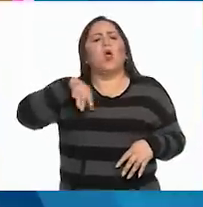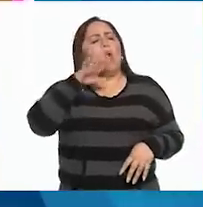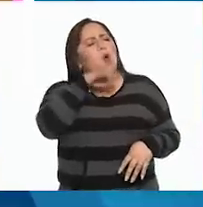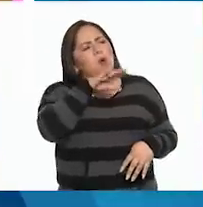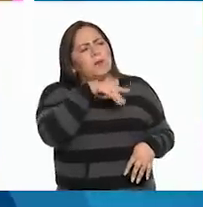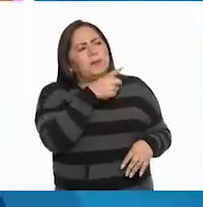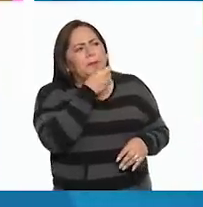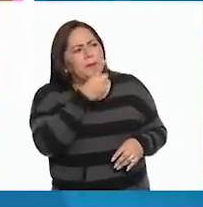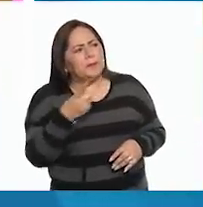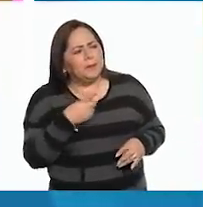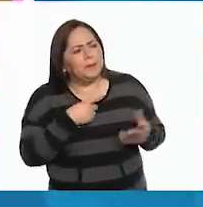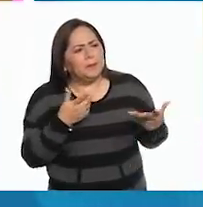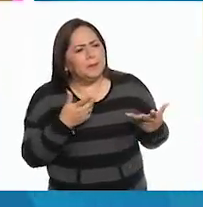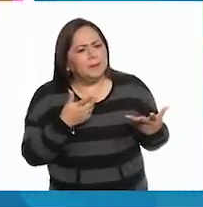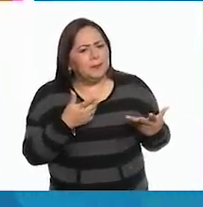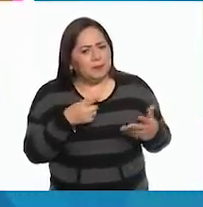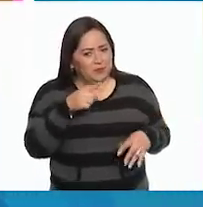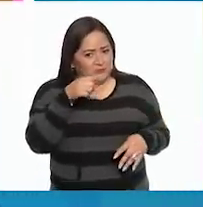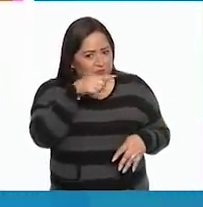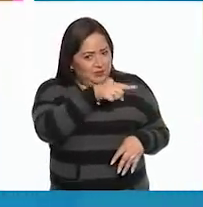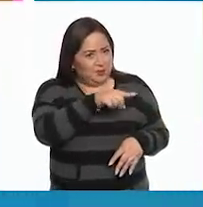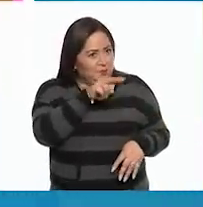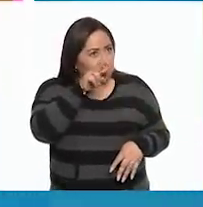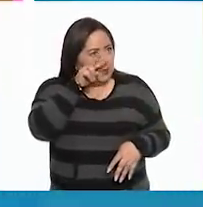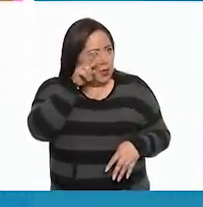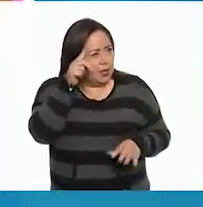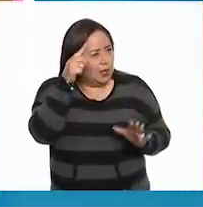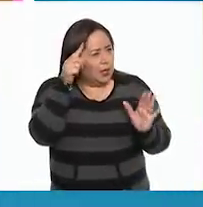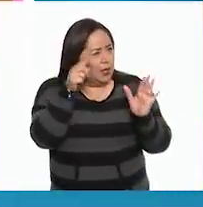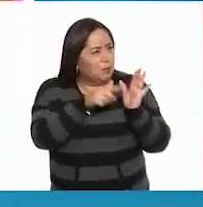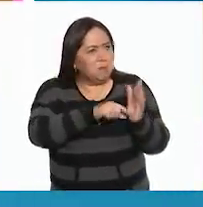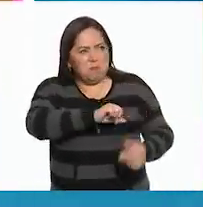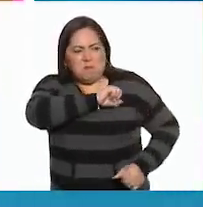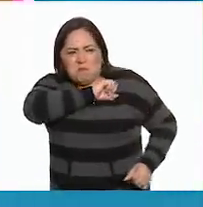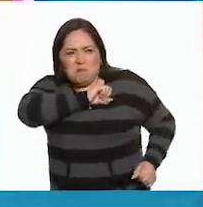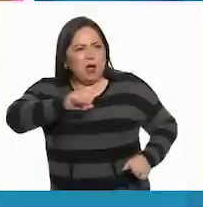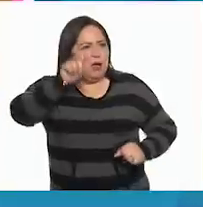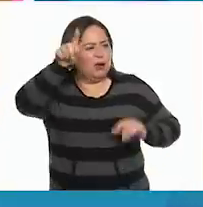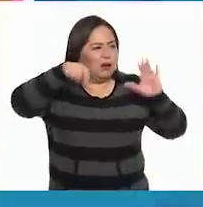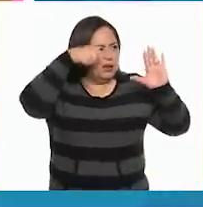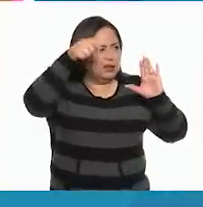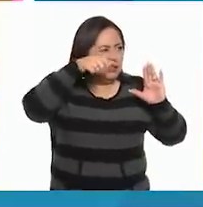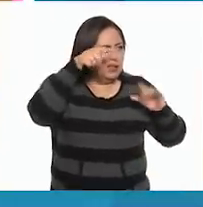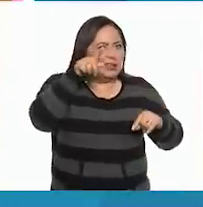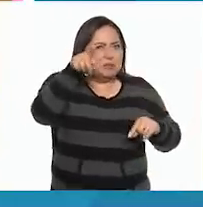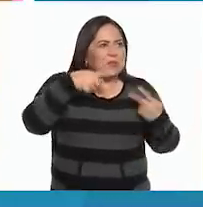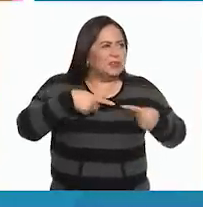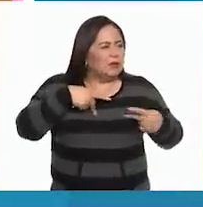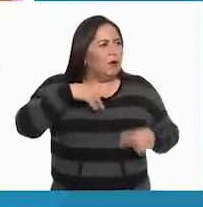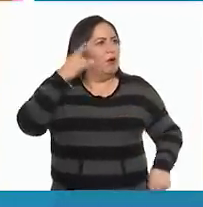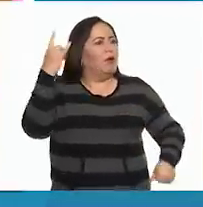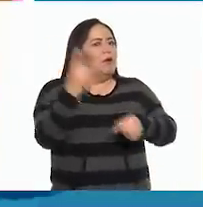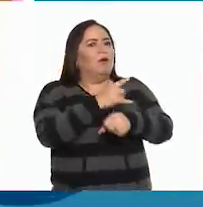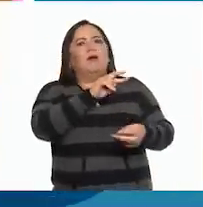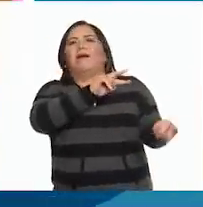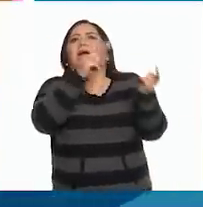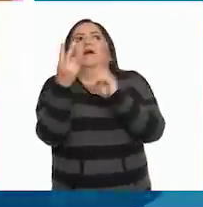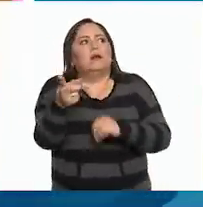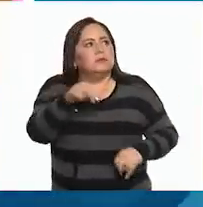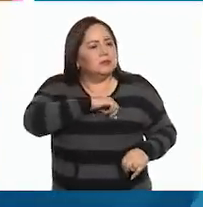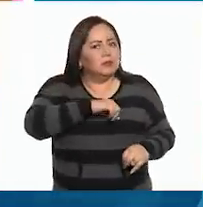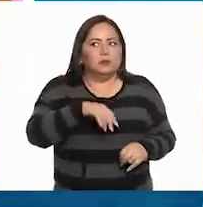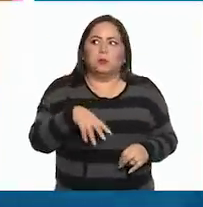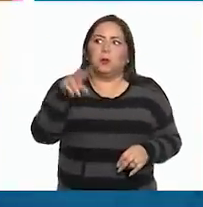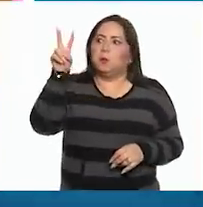Don Leopoldo, ¿creyó usted que el malo de la película iba a ser ese personaje?